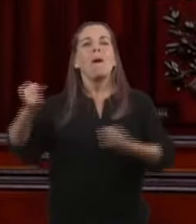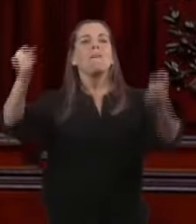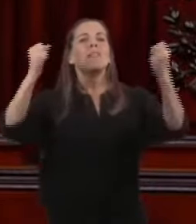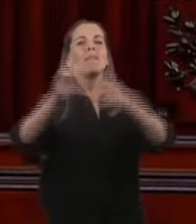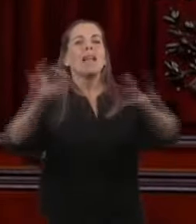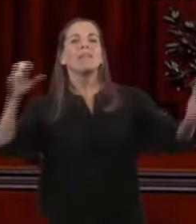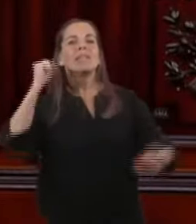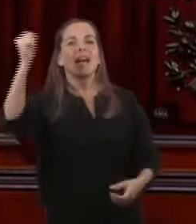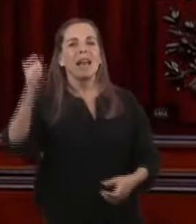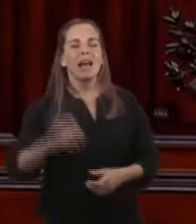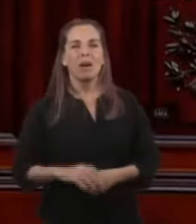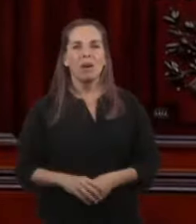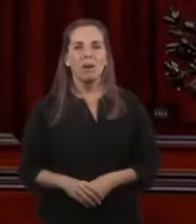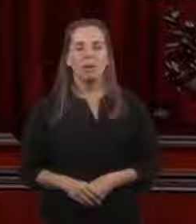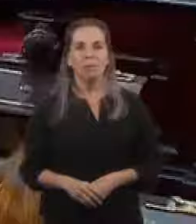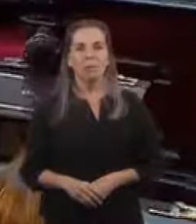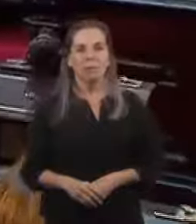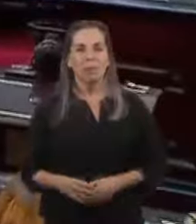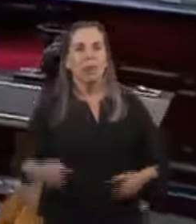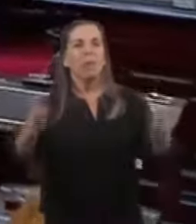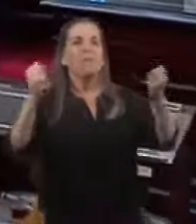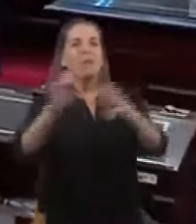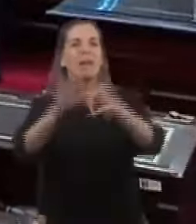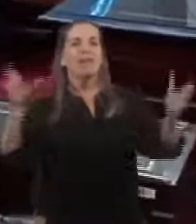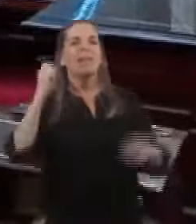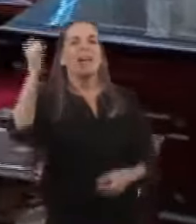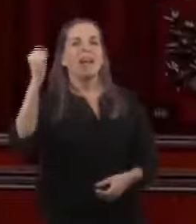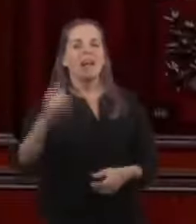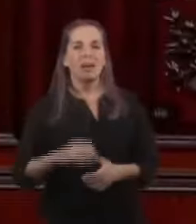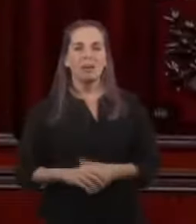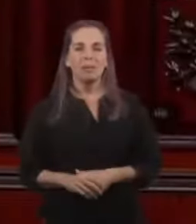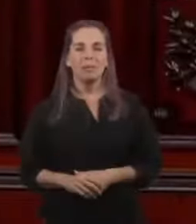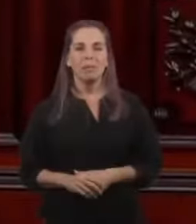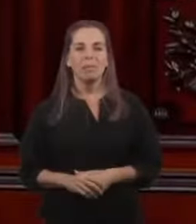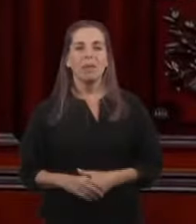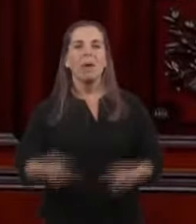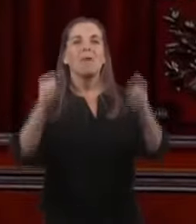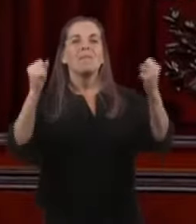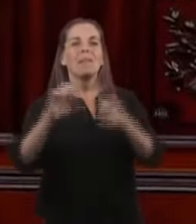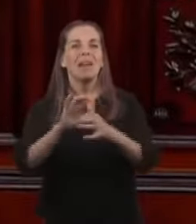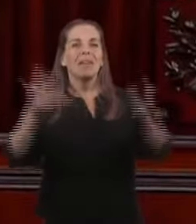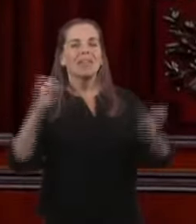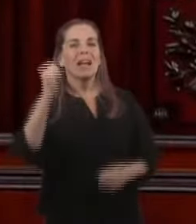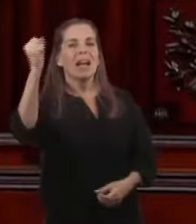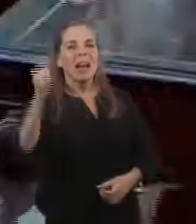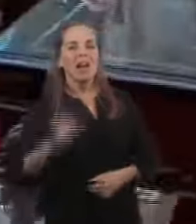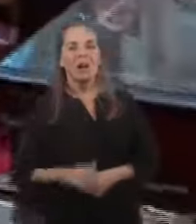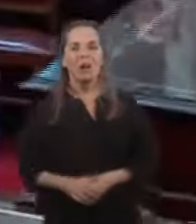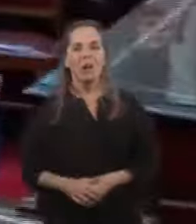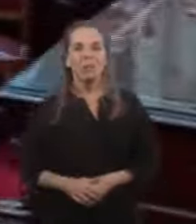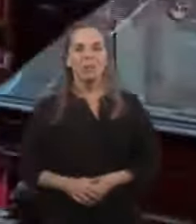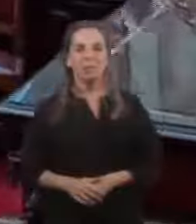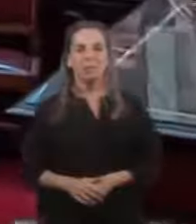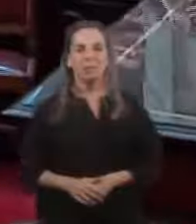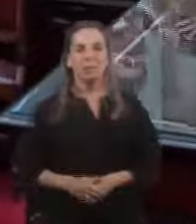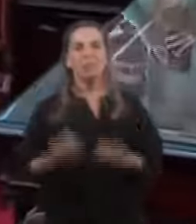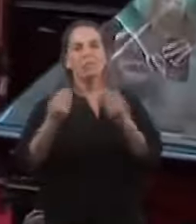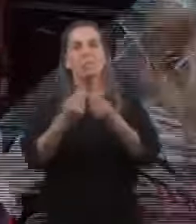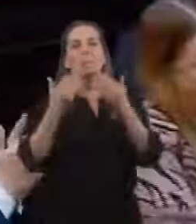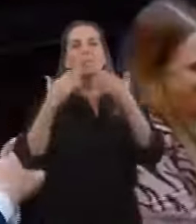libertad viva la libertad viva la libertad Muchas